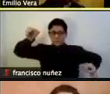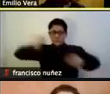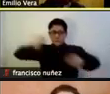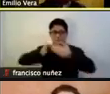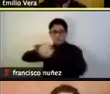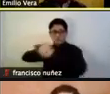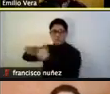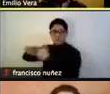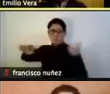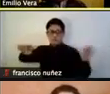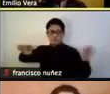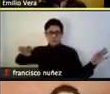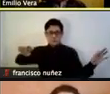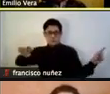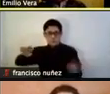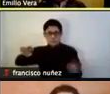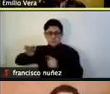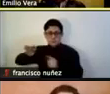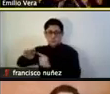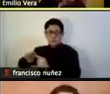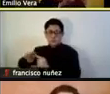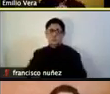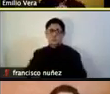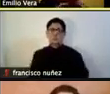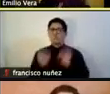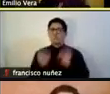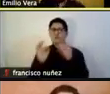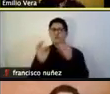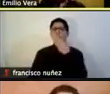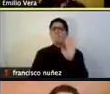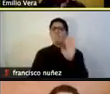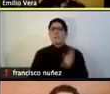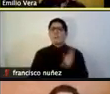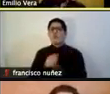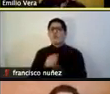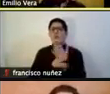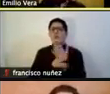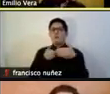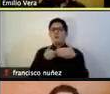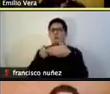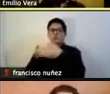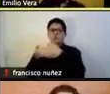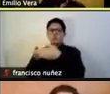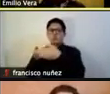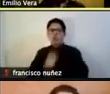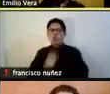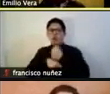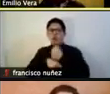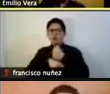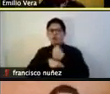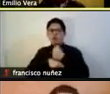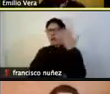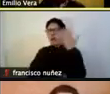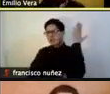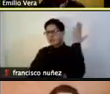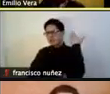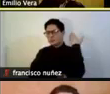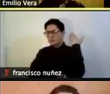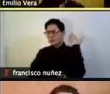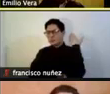Un barco mucho más moderno, esto fue hace 2 años atrás, en un proyecto que se hizo